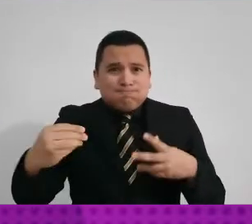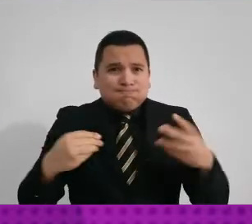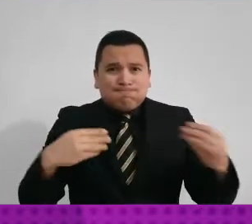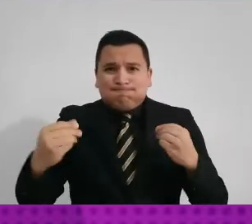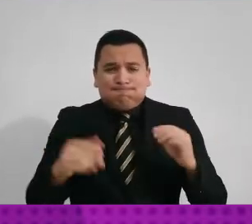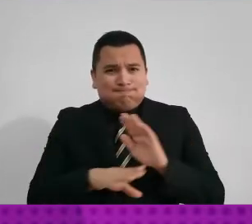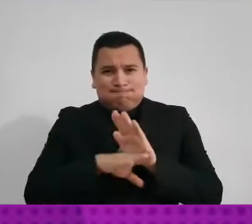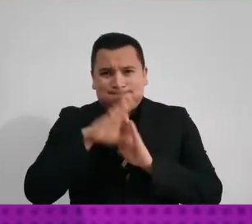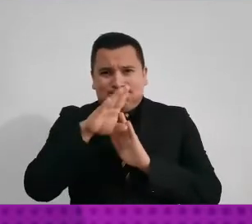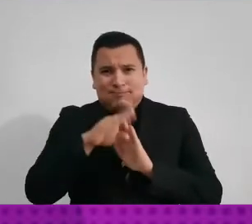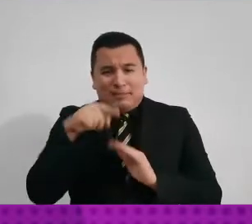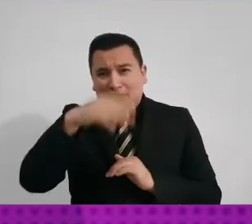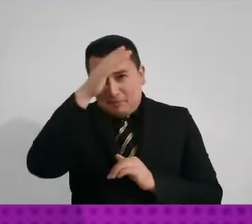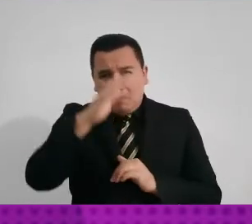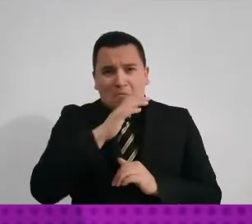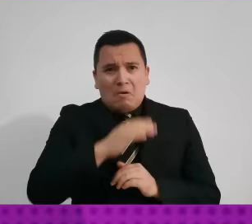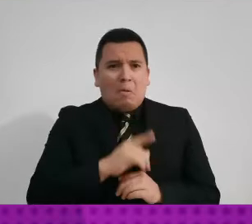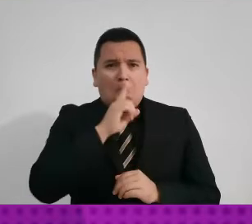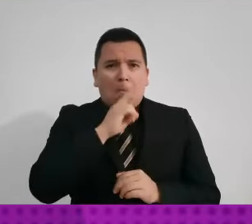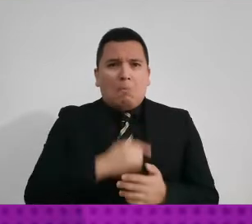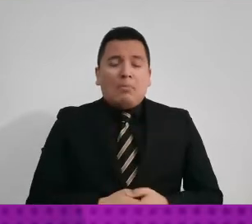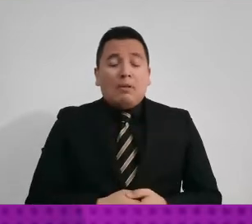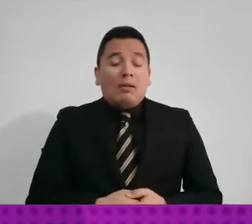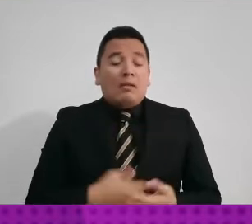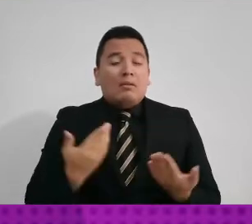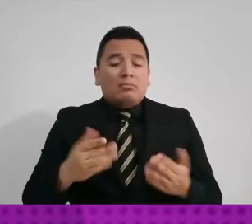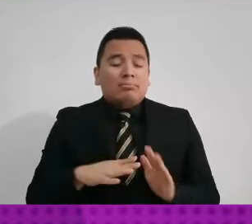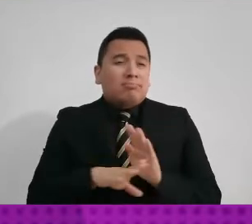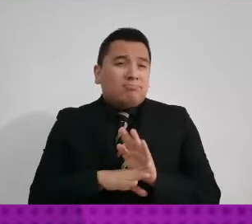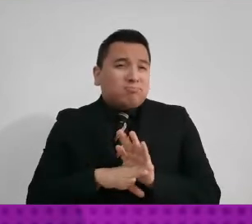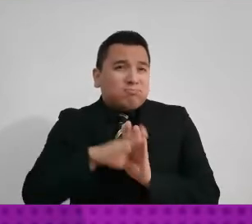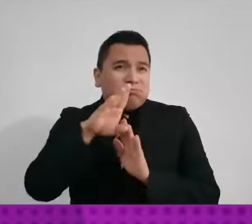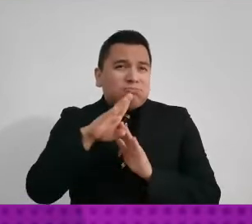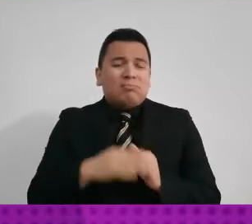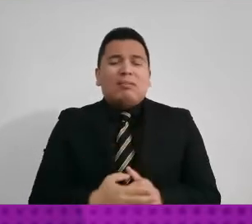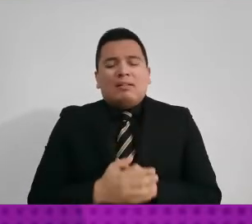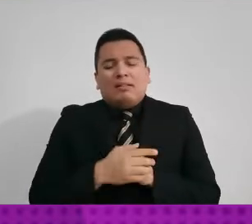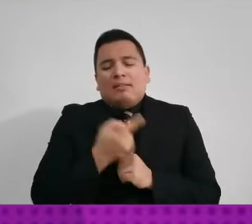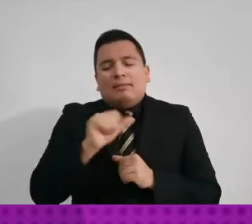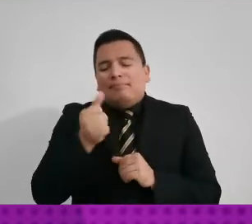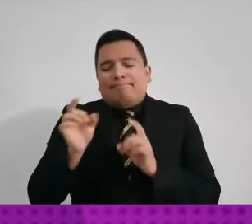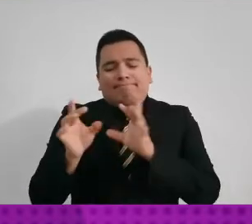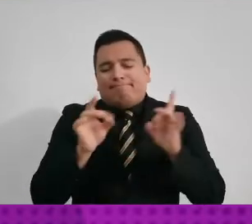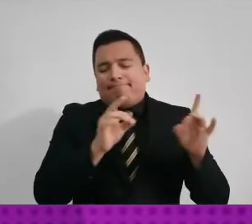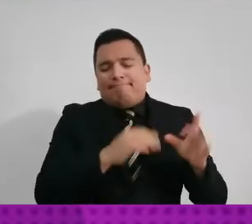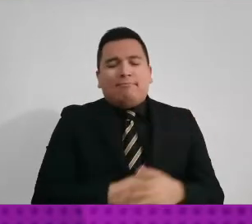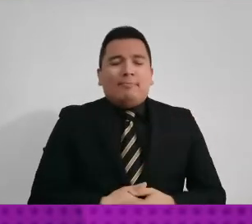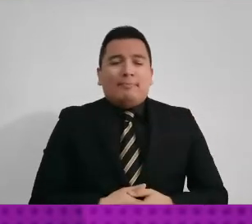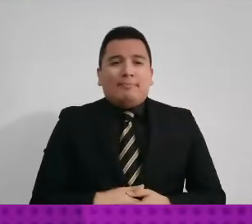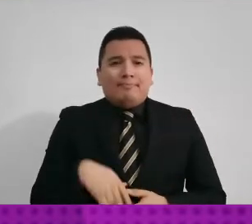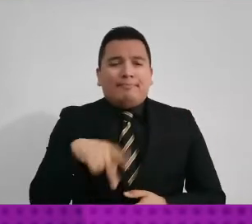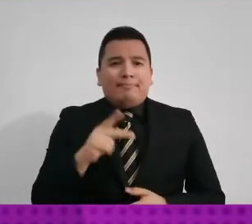incremento de contagios en el estado de Coahuila. Este incremento, bueno, pues desafortunadamente se ha dado por otras